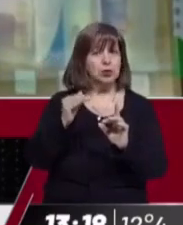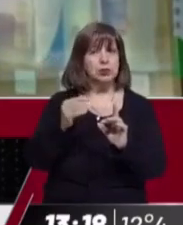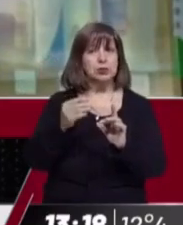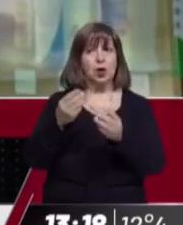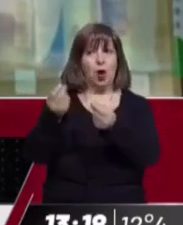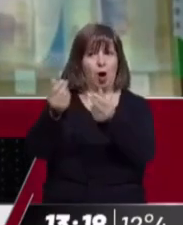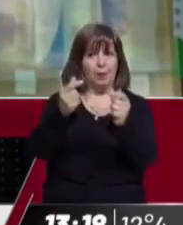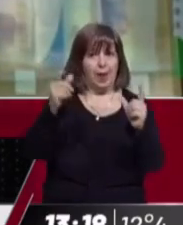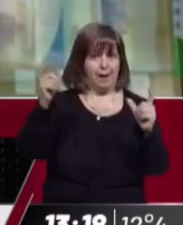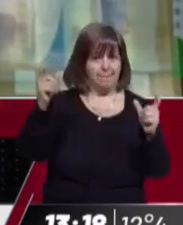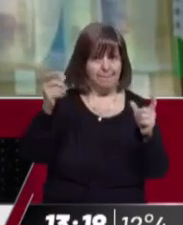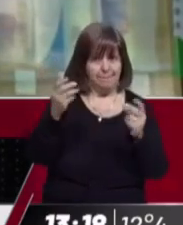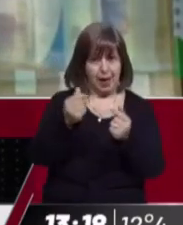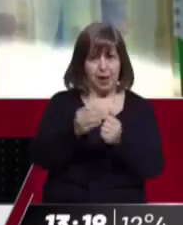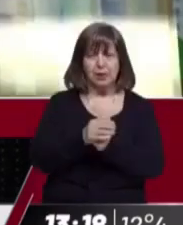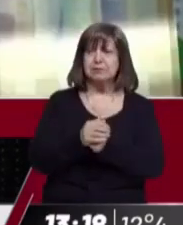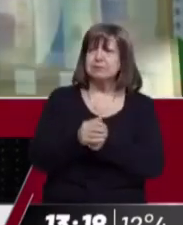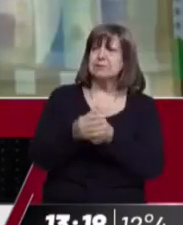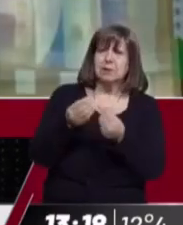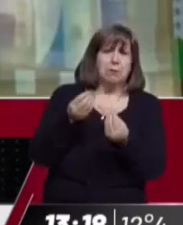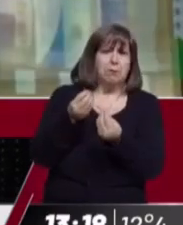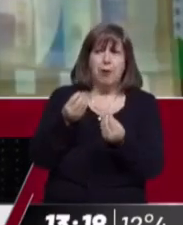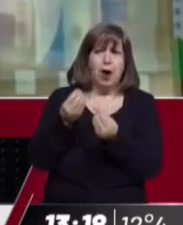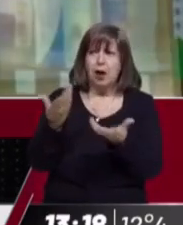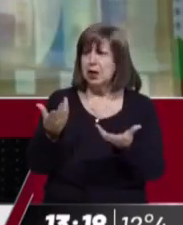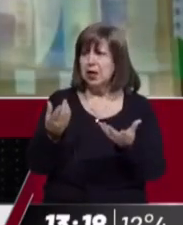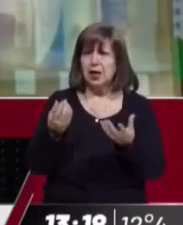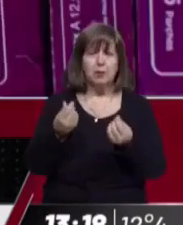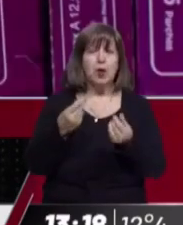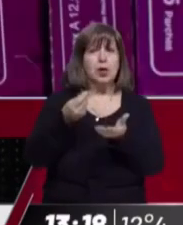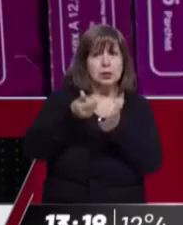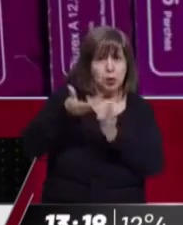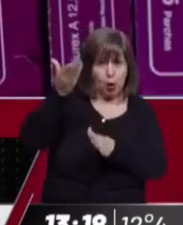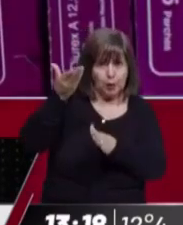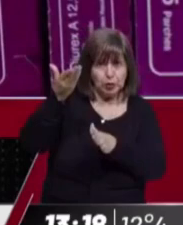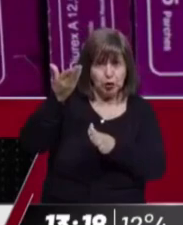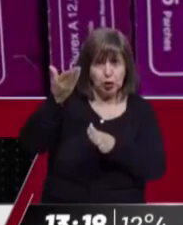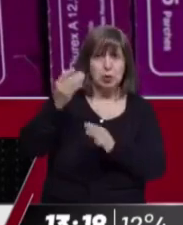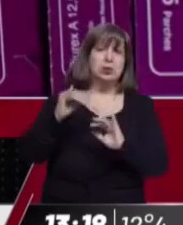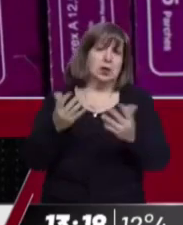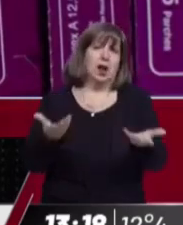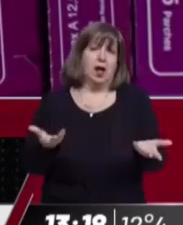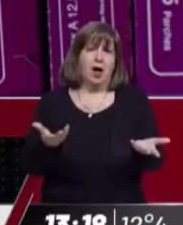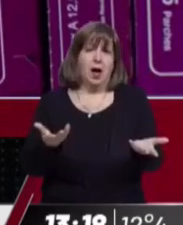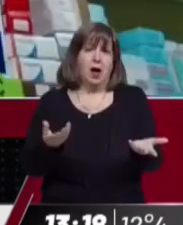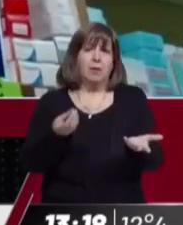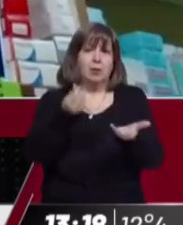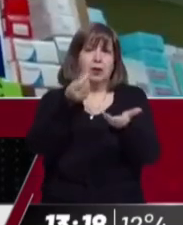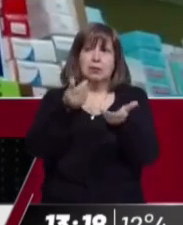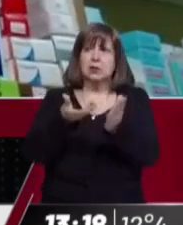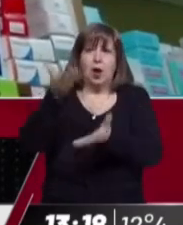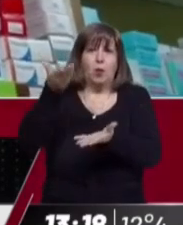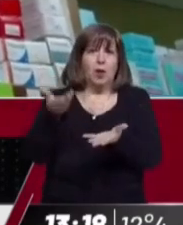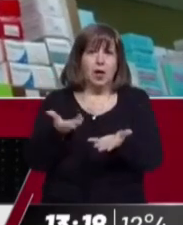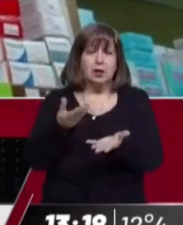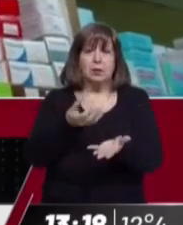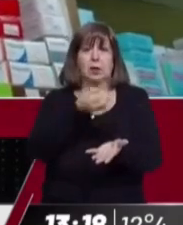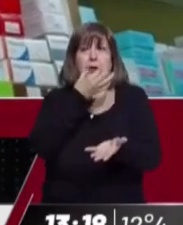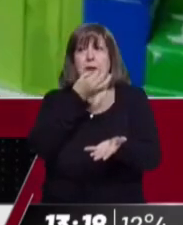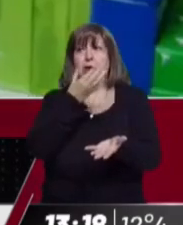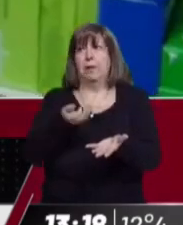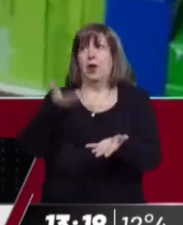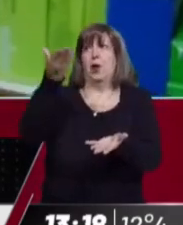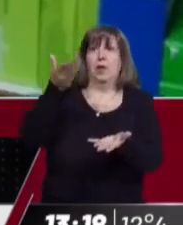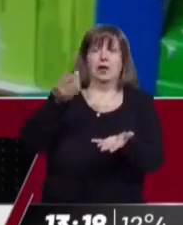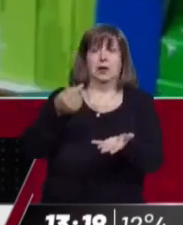consumo del medicamento y esto tiene directa relación con el incremento de los precios sí obviamente obviamente porque eh si tomamos